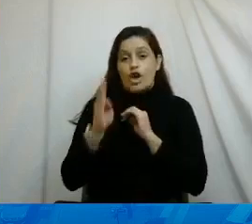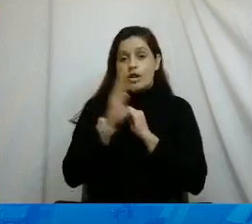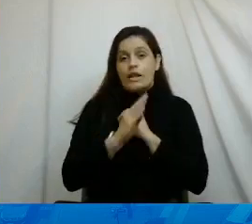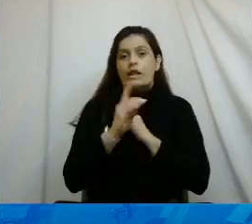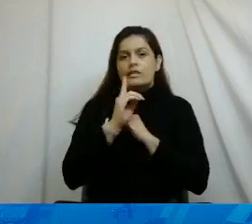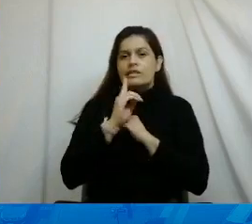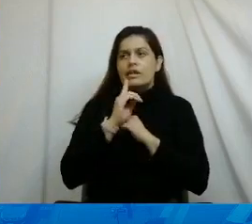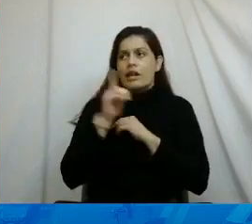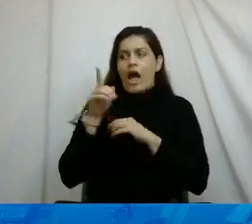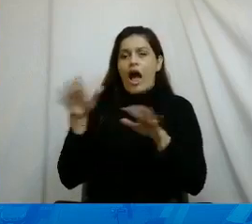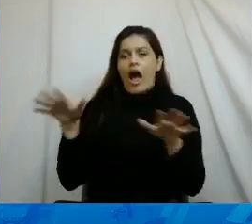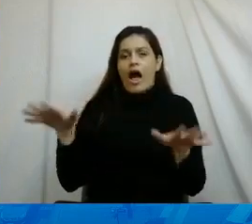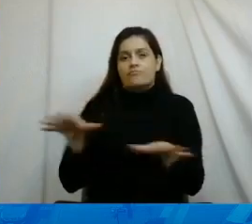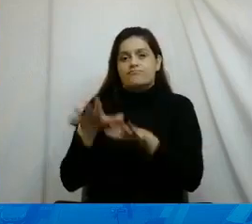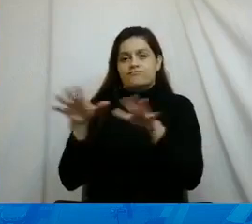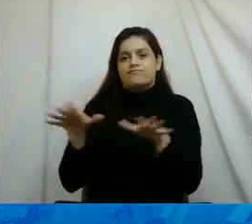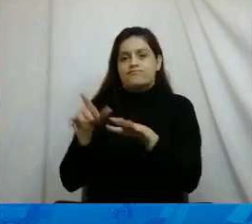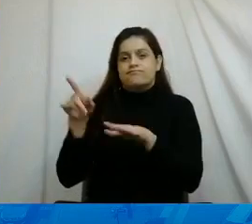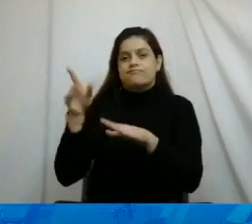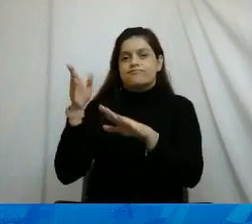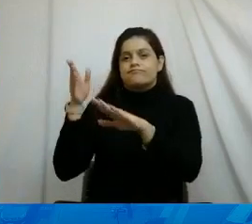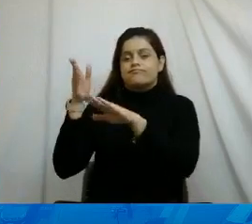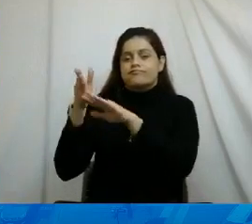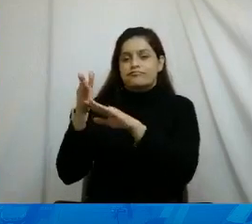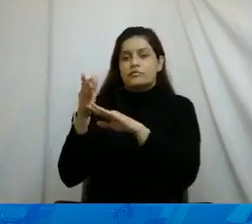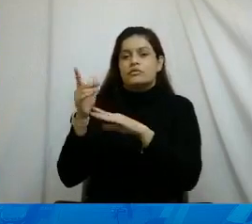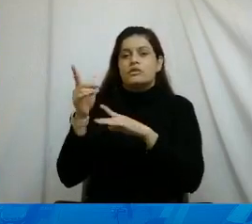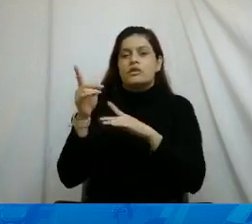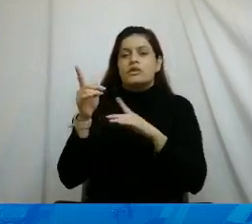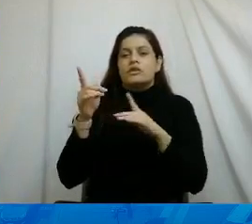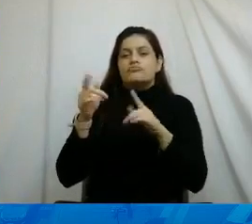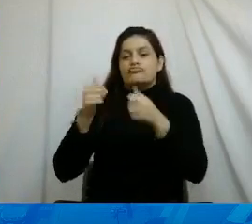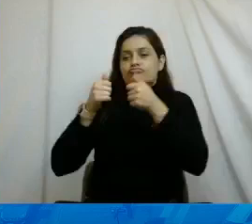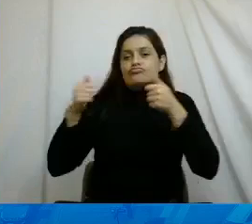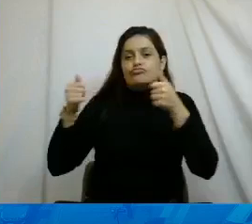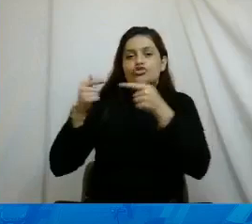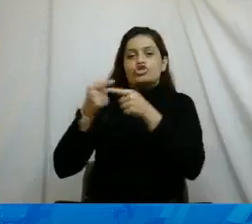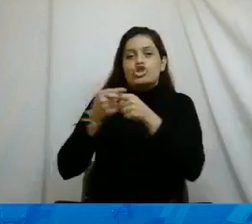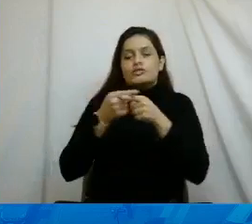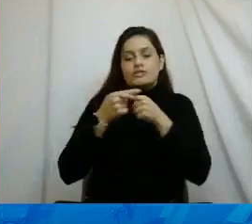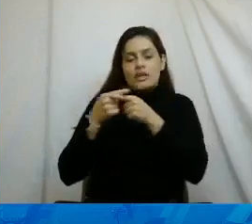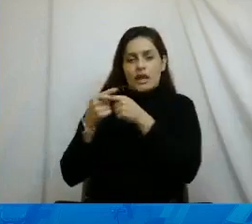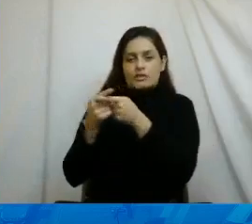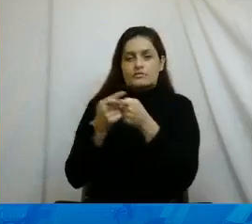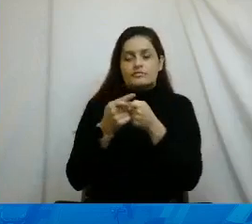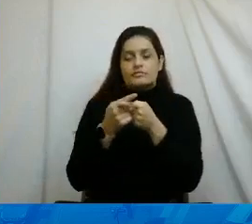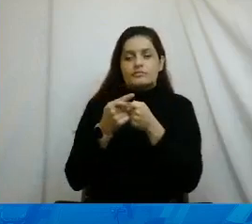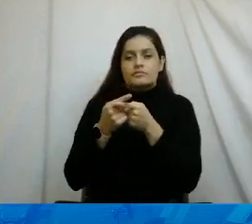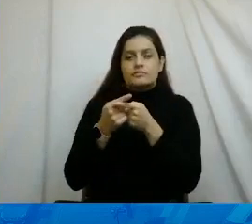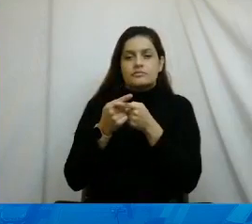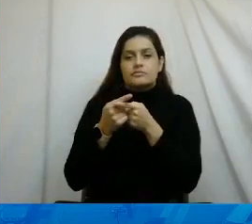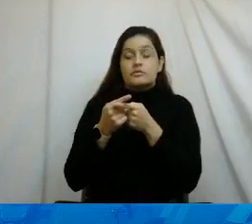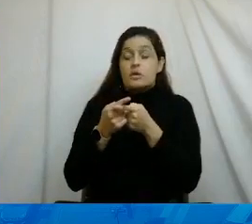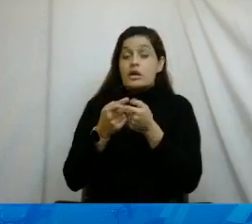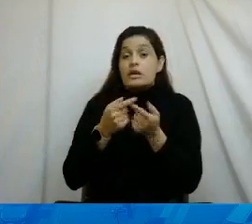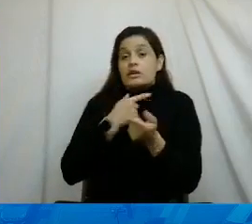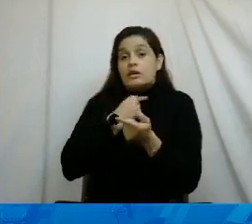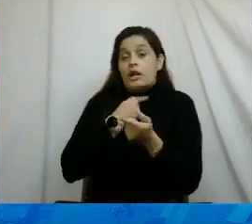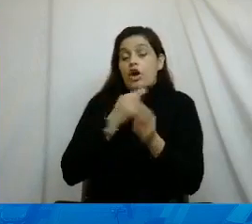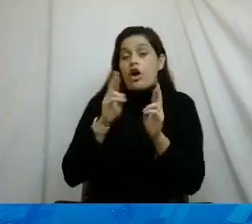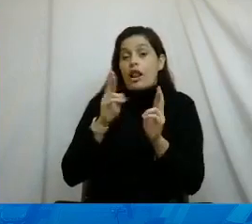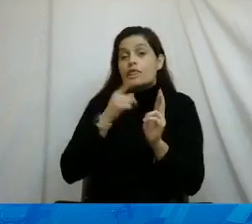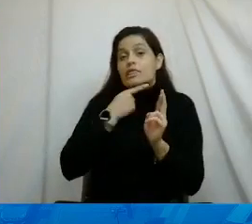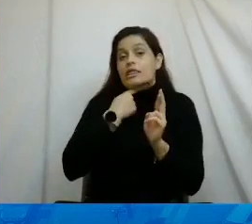activamente desplegada en el territorio con las dirigencias sociales, por lo que sería interesante también